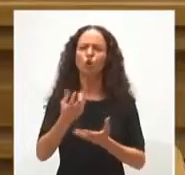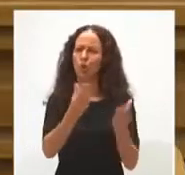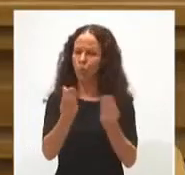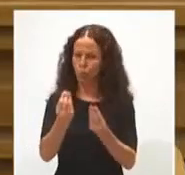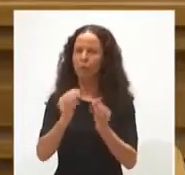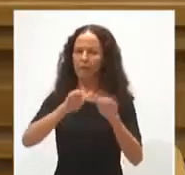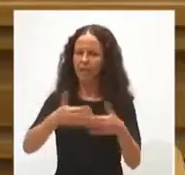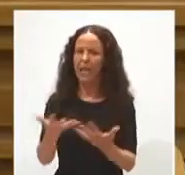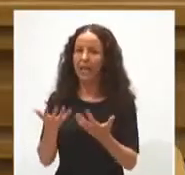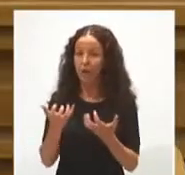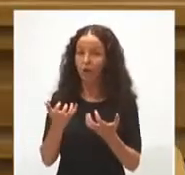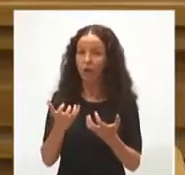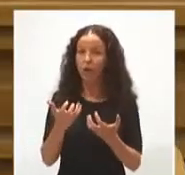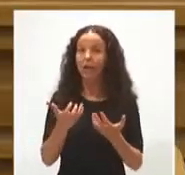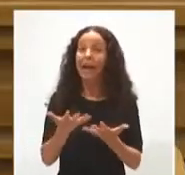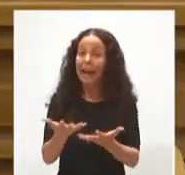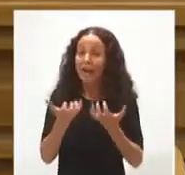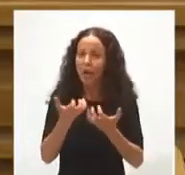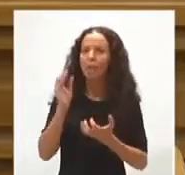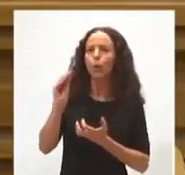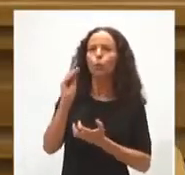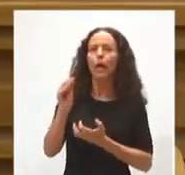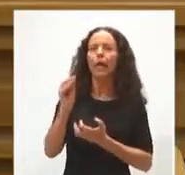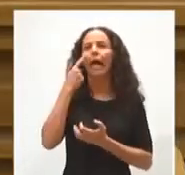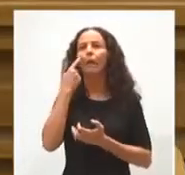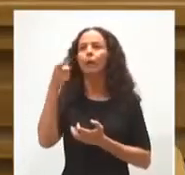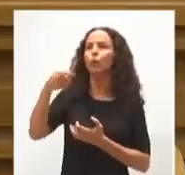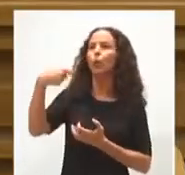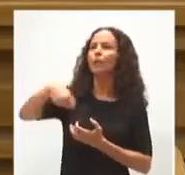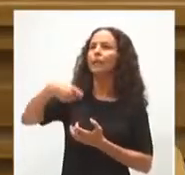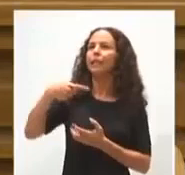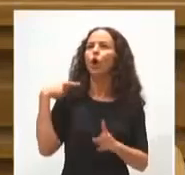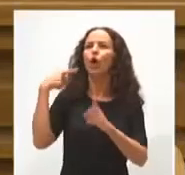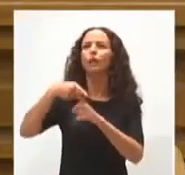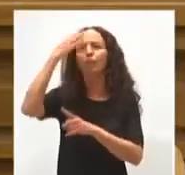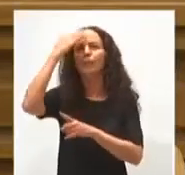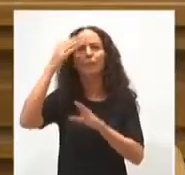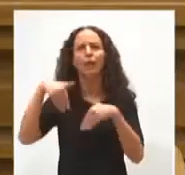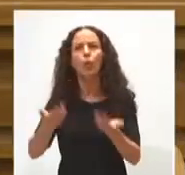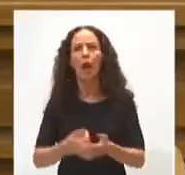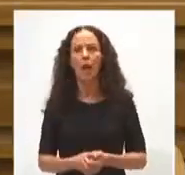y cuando ganó le preguntaron oiga y su objetivo como presidente cuáles seguir